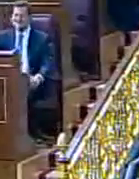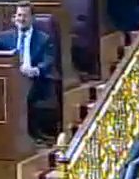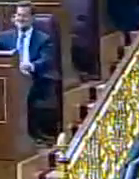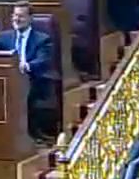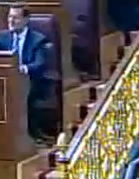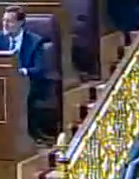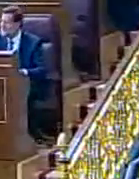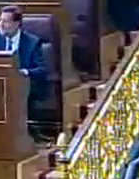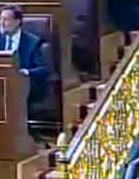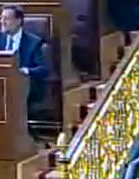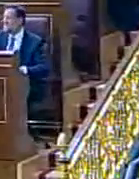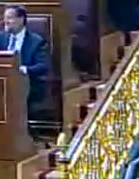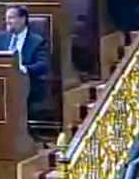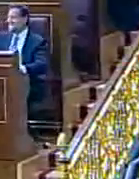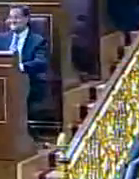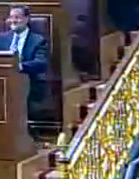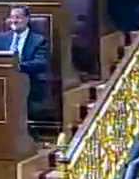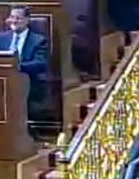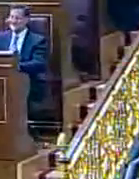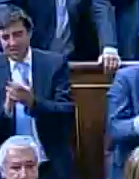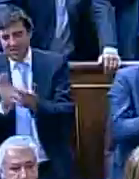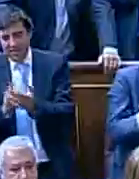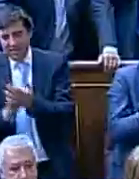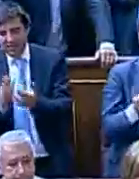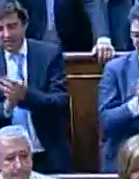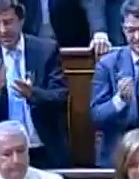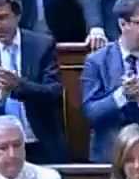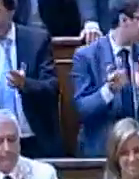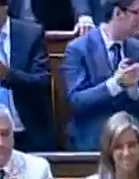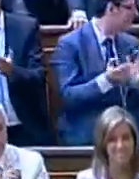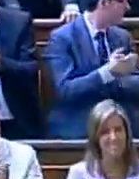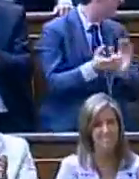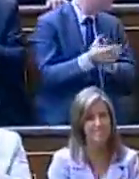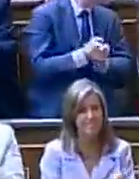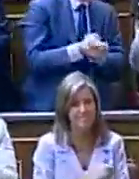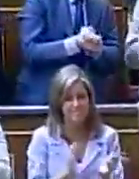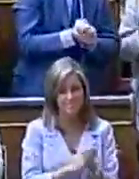Pues puestos en pie, los diputados del Partido Popular